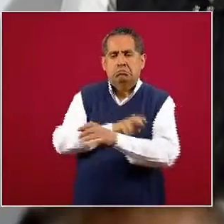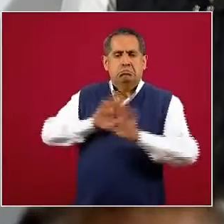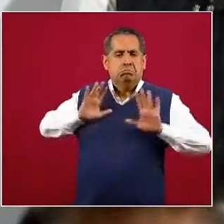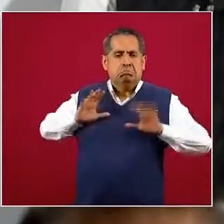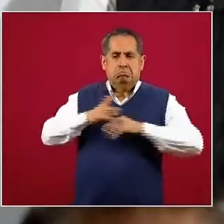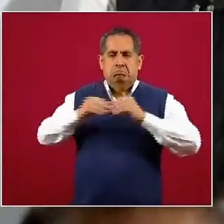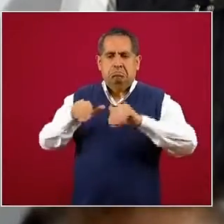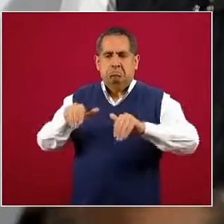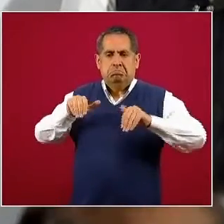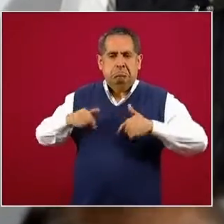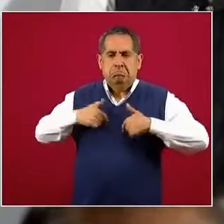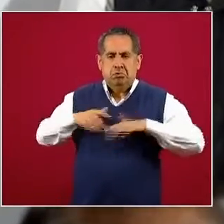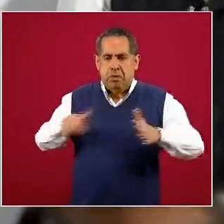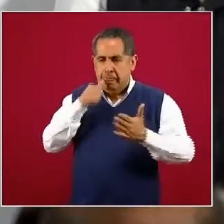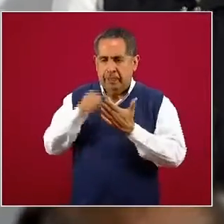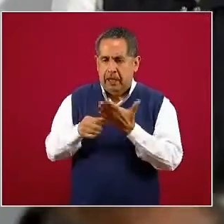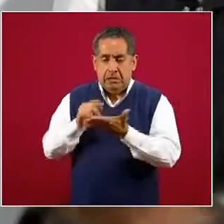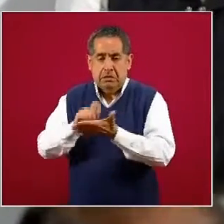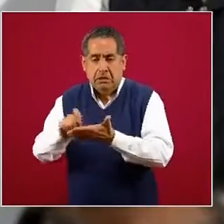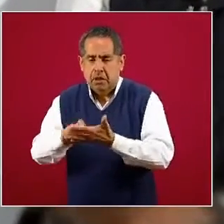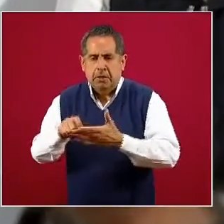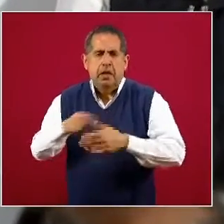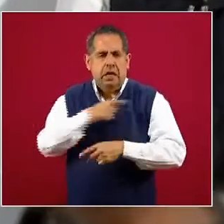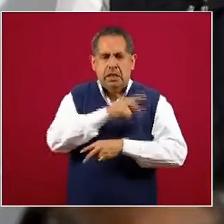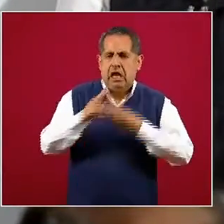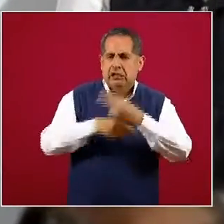Buenas tardes. Sana distancia, me quito el...